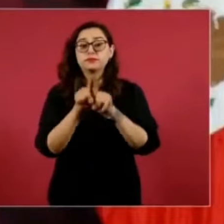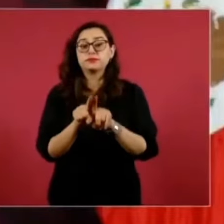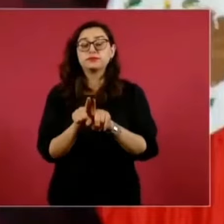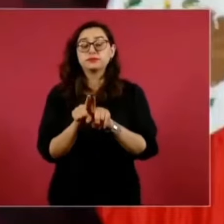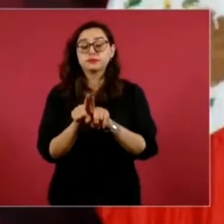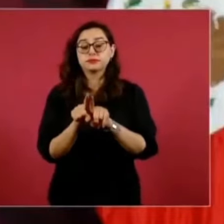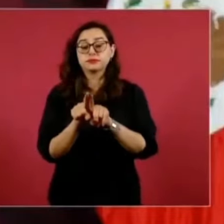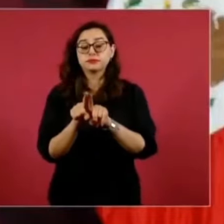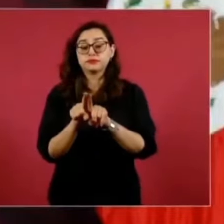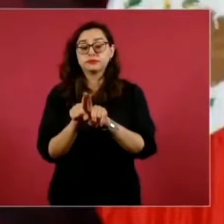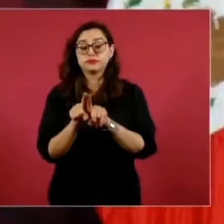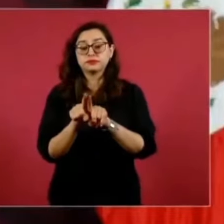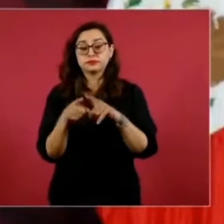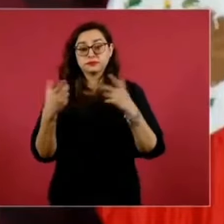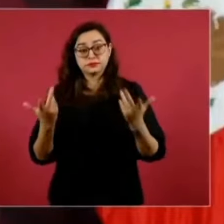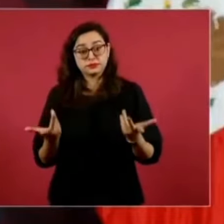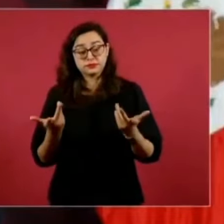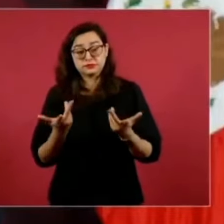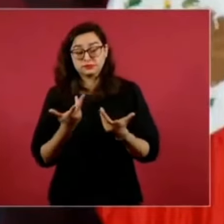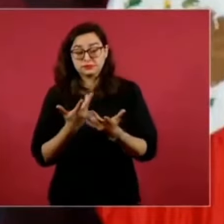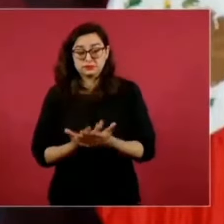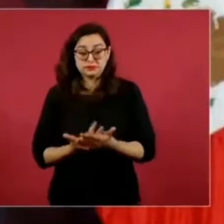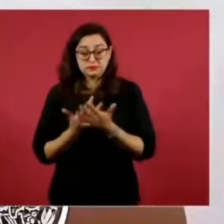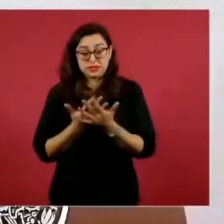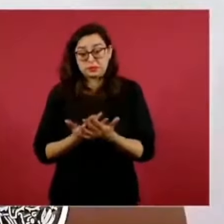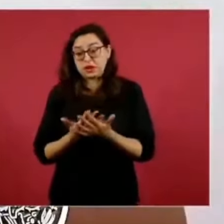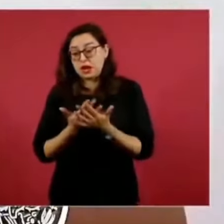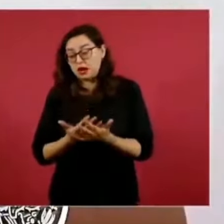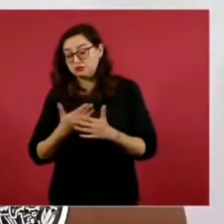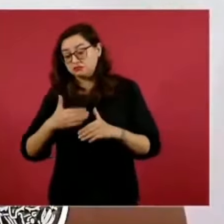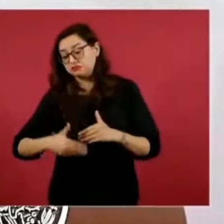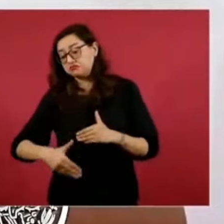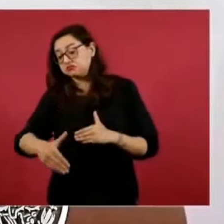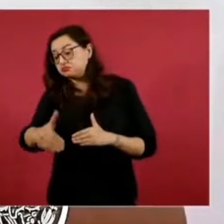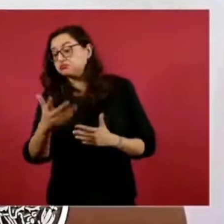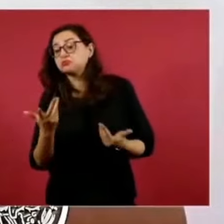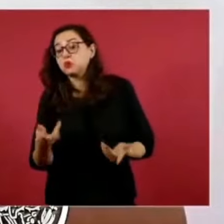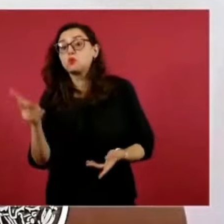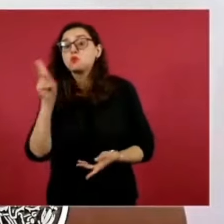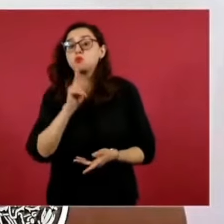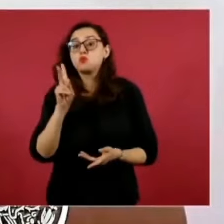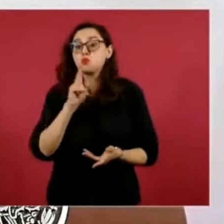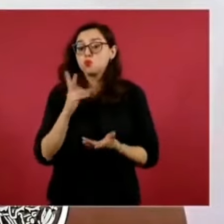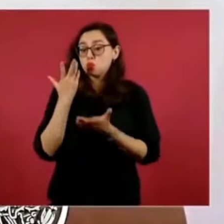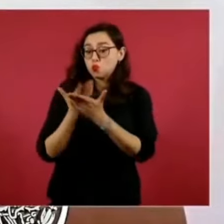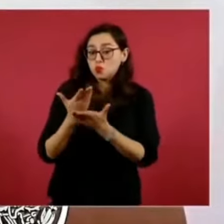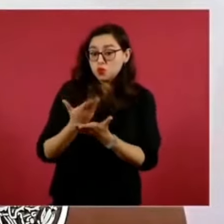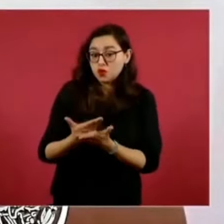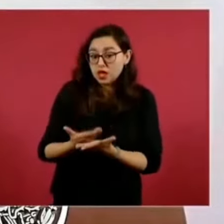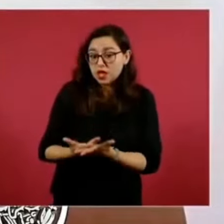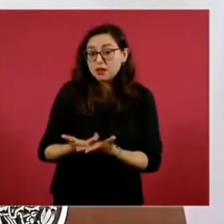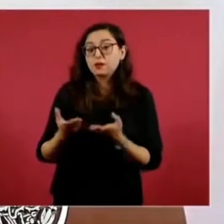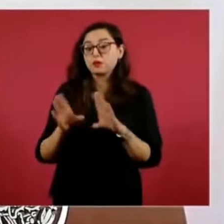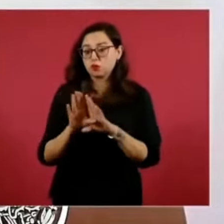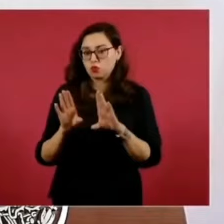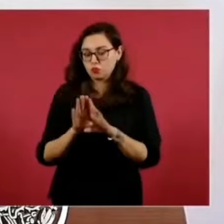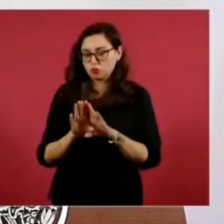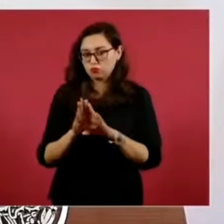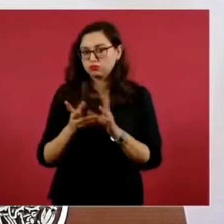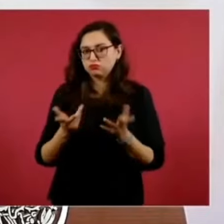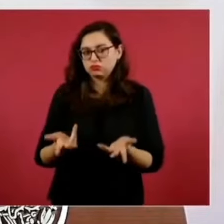Eh pues se tienen que tener pruebas no de lo que se afirma